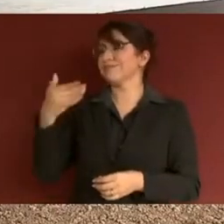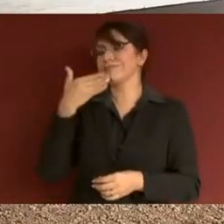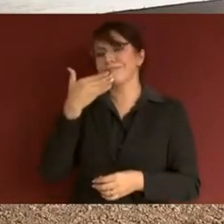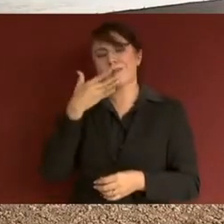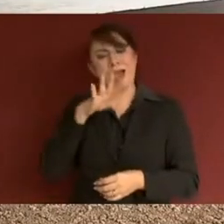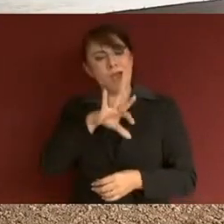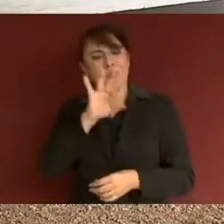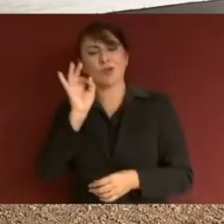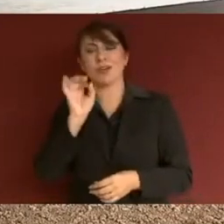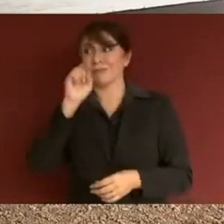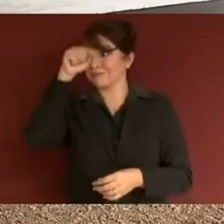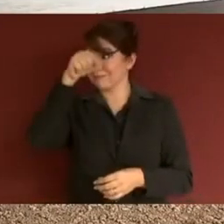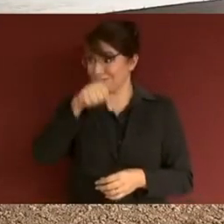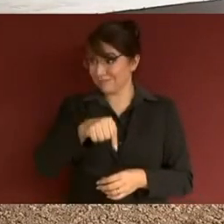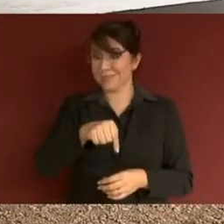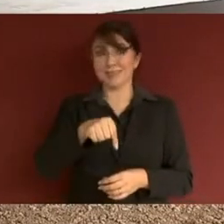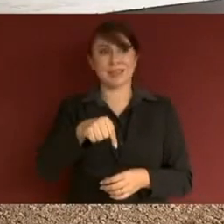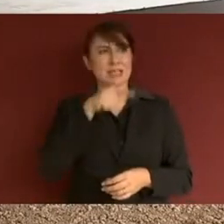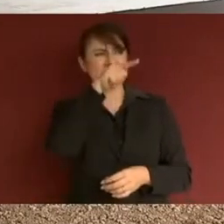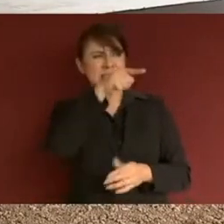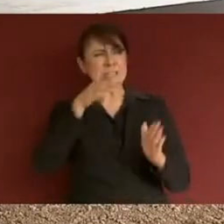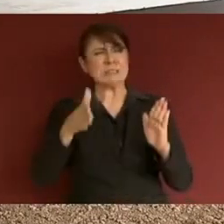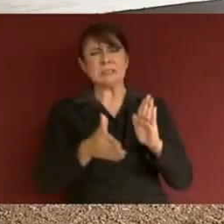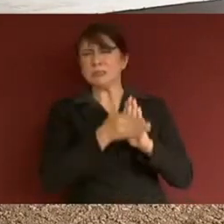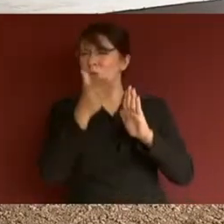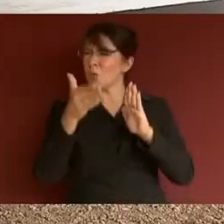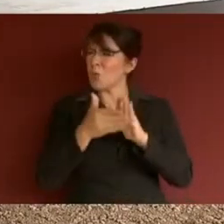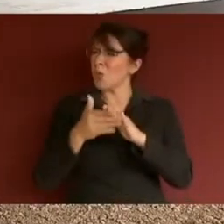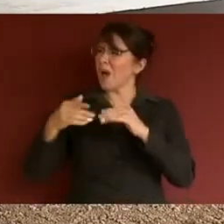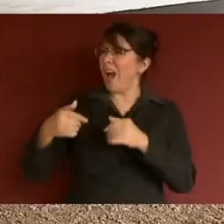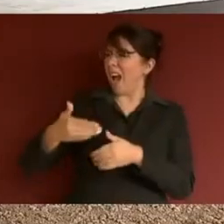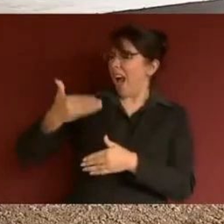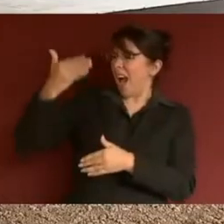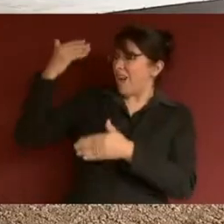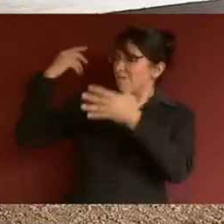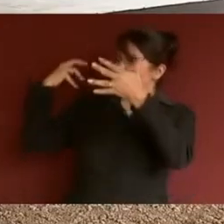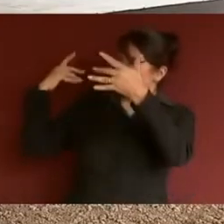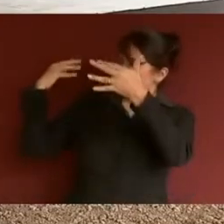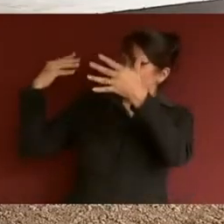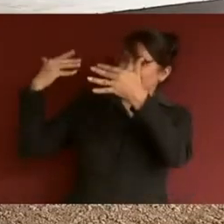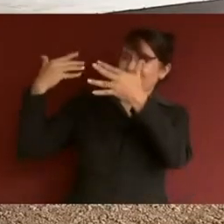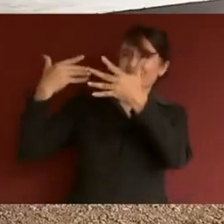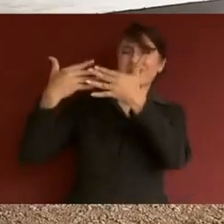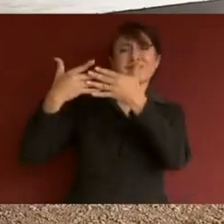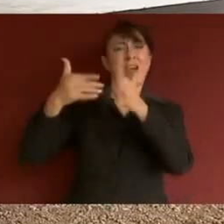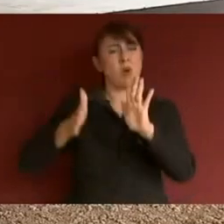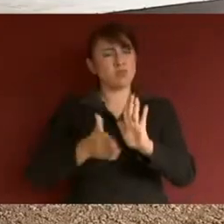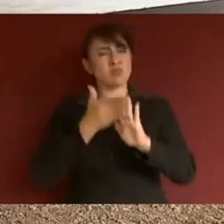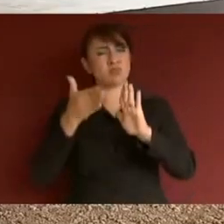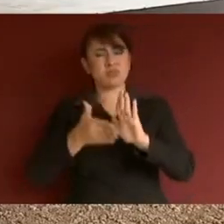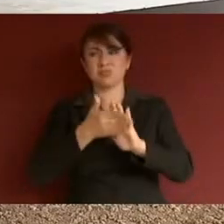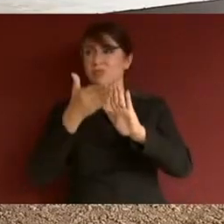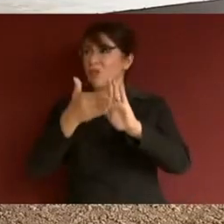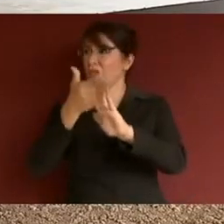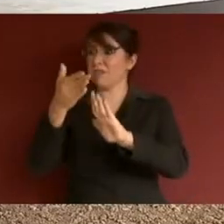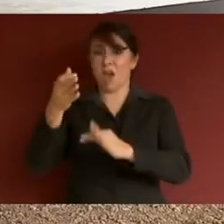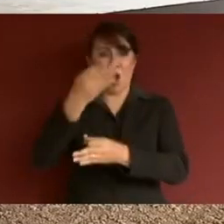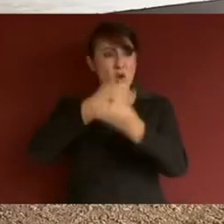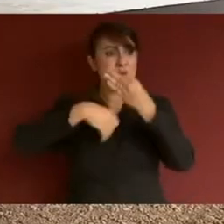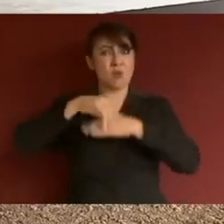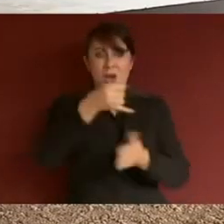ha tenido ya muchos años ejecutándose en Nayarit, y que los ejidatarios,